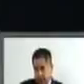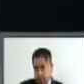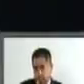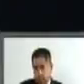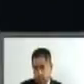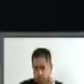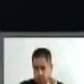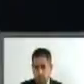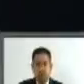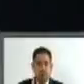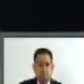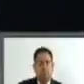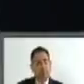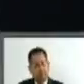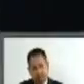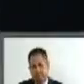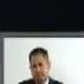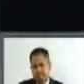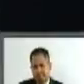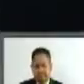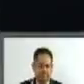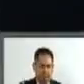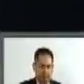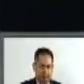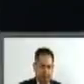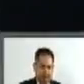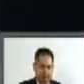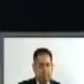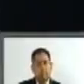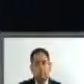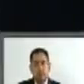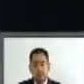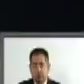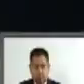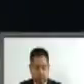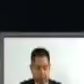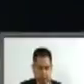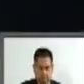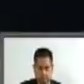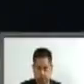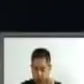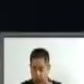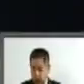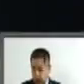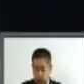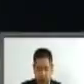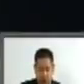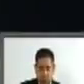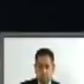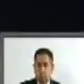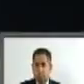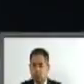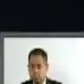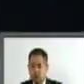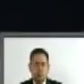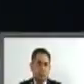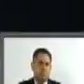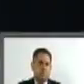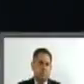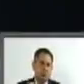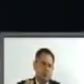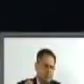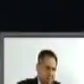de 1917. Ambos documentos constitucionales, emanados de las tradiciones